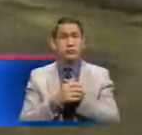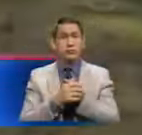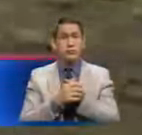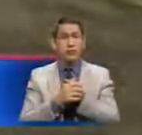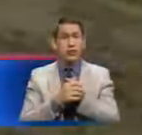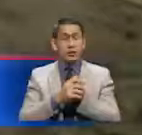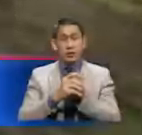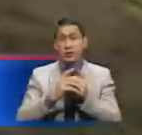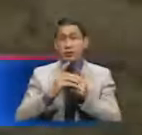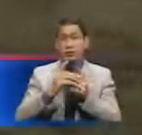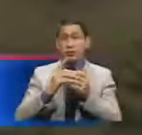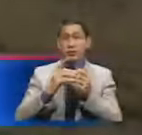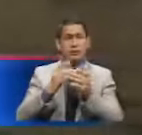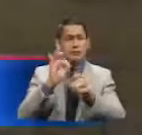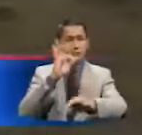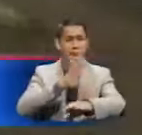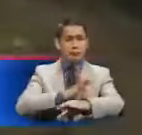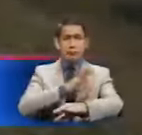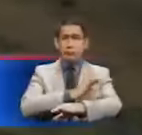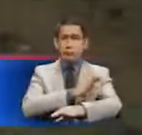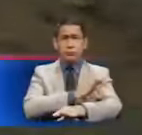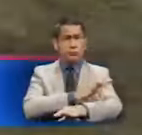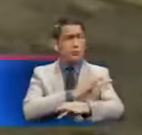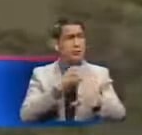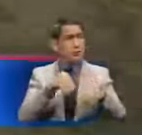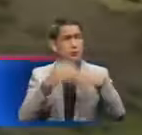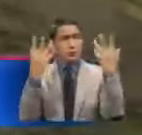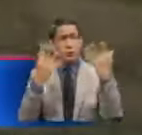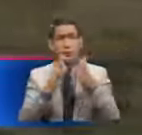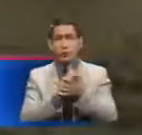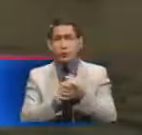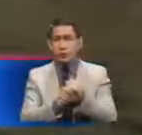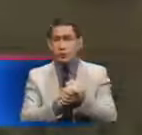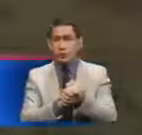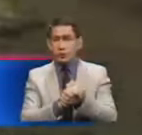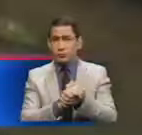paludismo, todo eso nos da aquí todos los años. ¿Han fumigado?